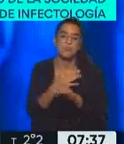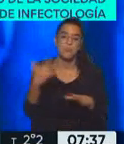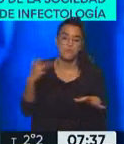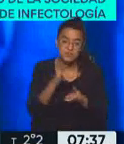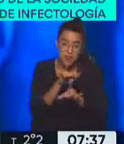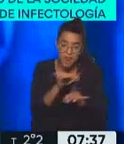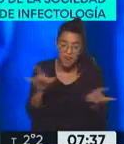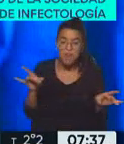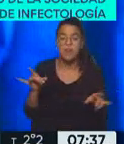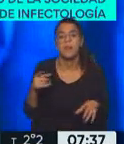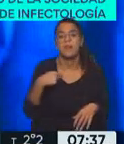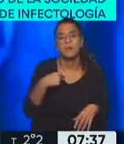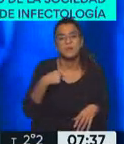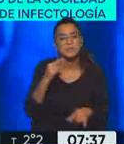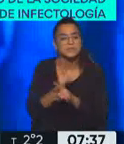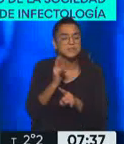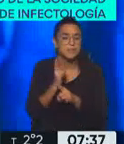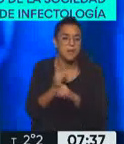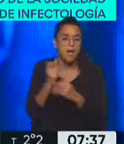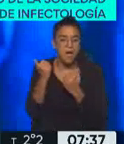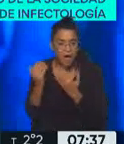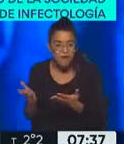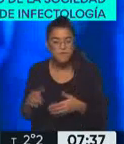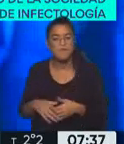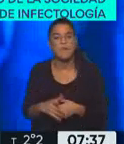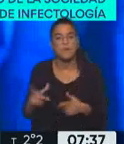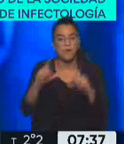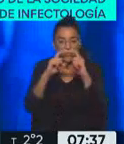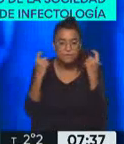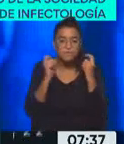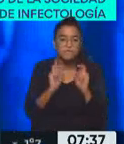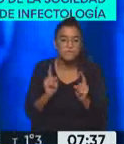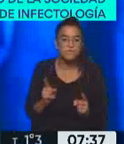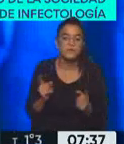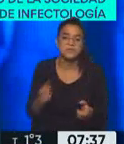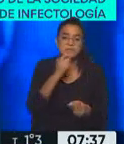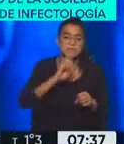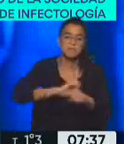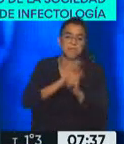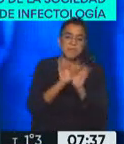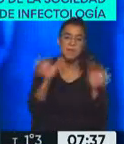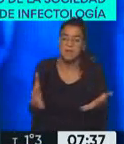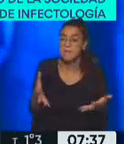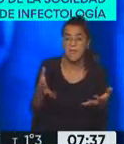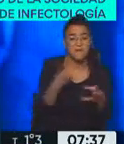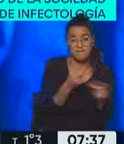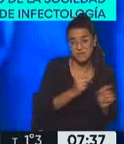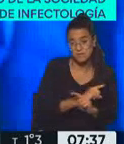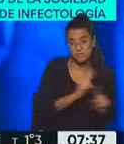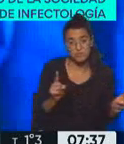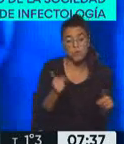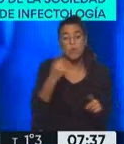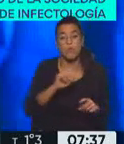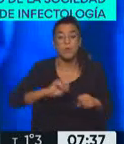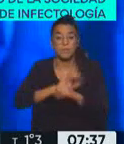y digamos voy a estar siempre a favor del uso del barbijo mientras haya una pandemia o sea la pandemia no terminó cuando